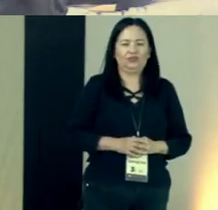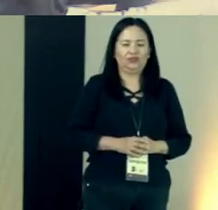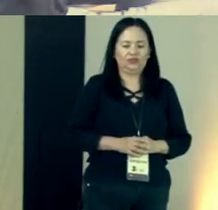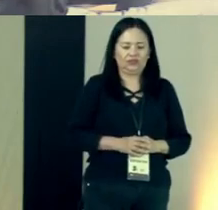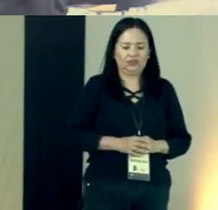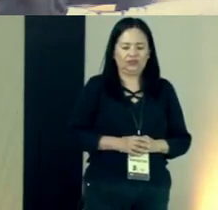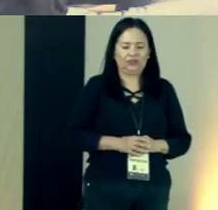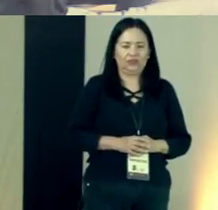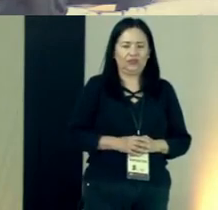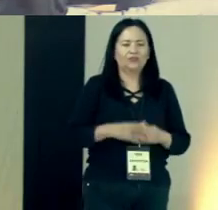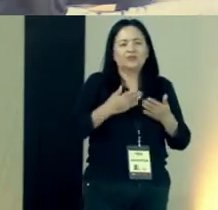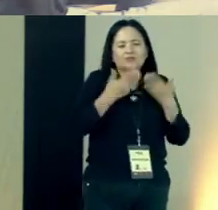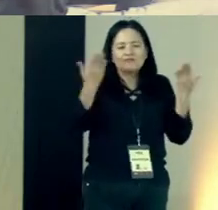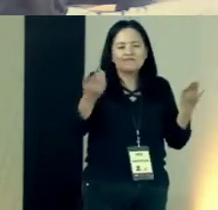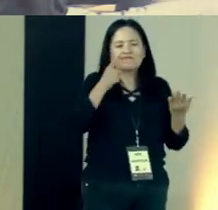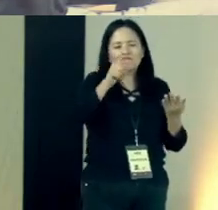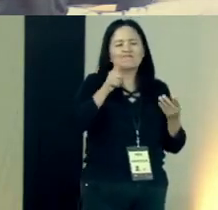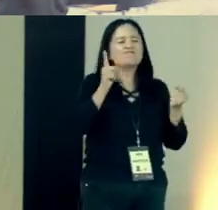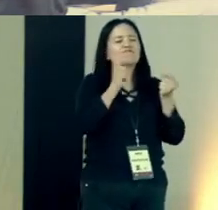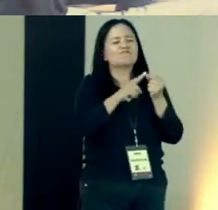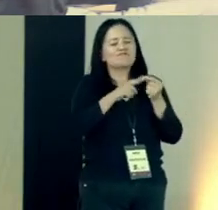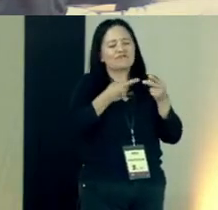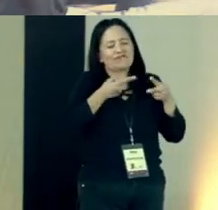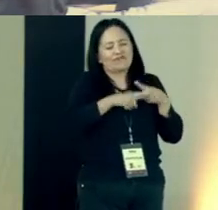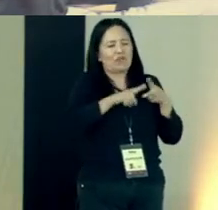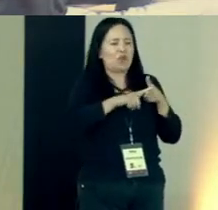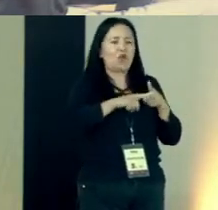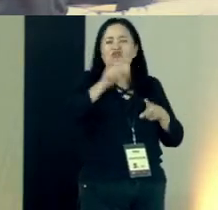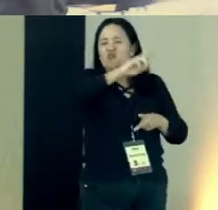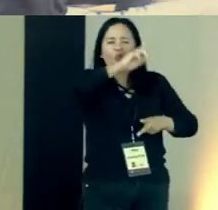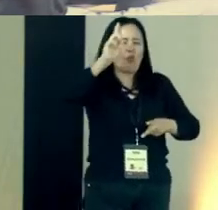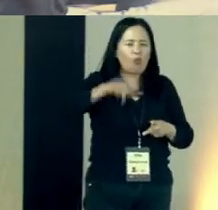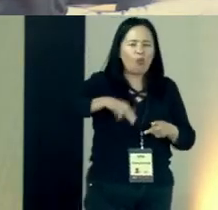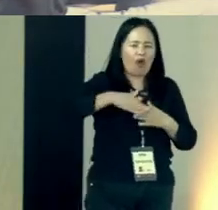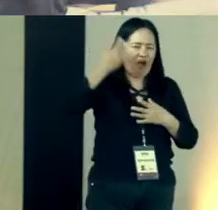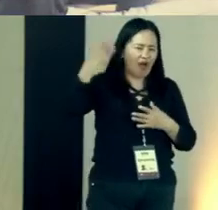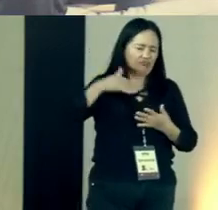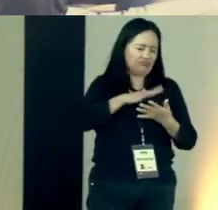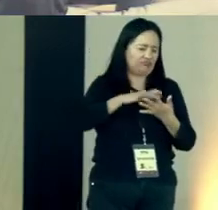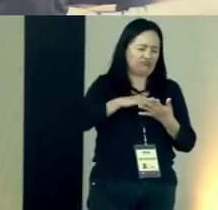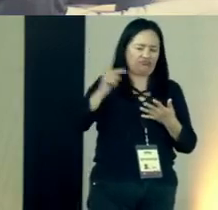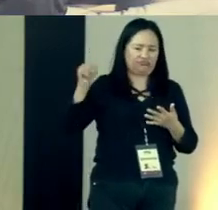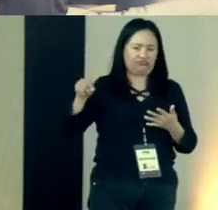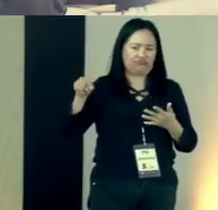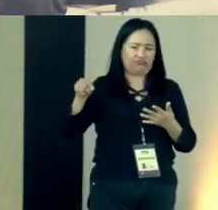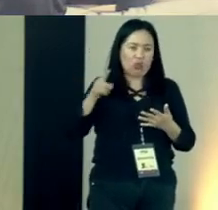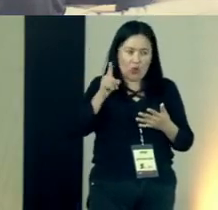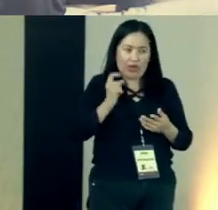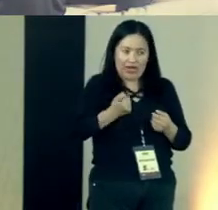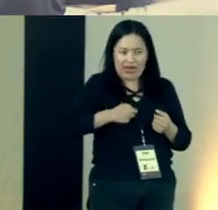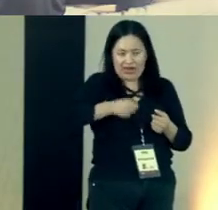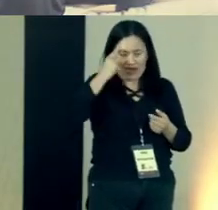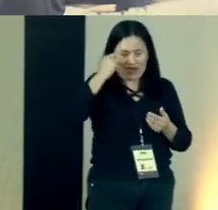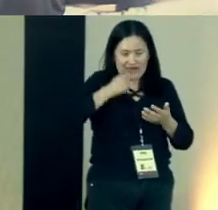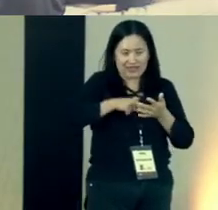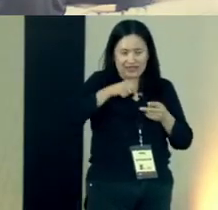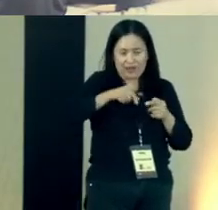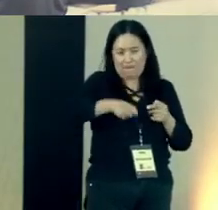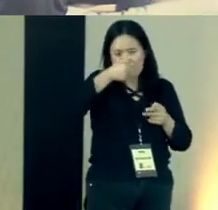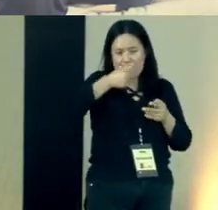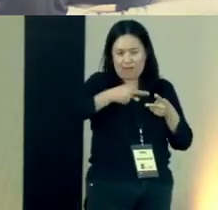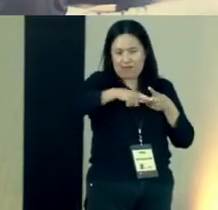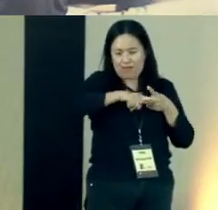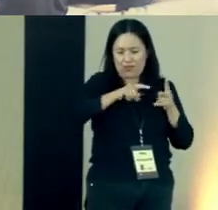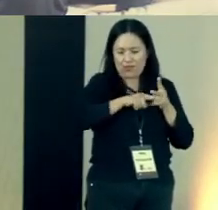¿tú por dónde empezarías, Paula? Si no han leído a Machado de Assis, este yo lo vería como un buen comienzo. Es un buen comienzo, también